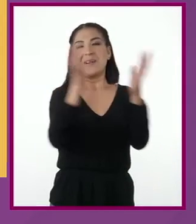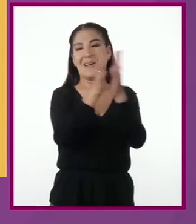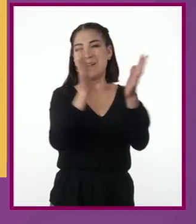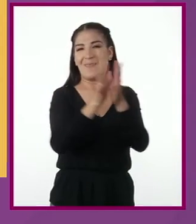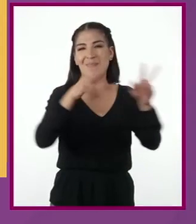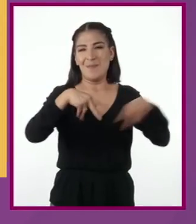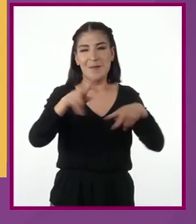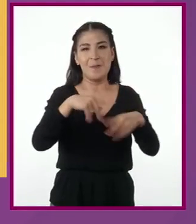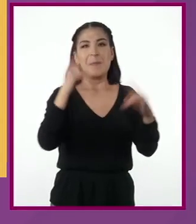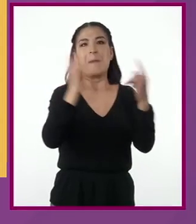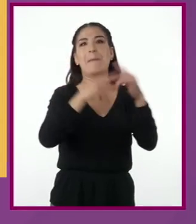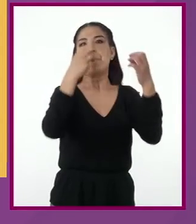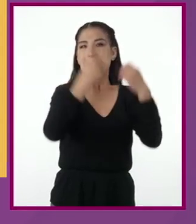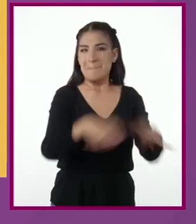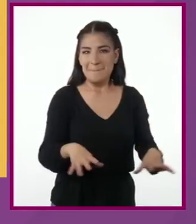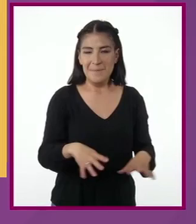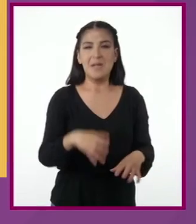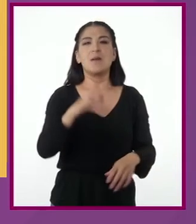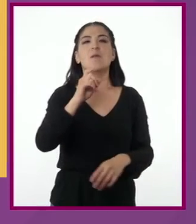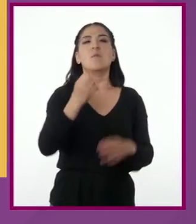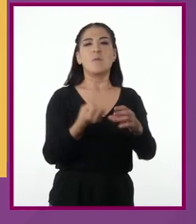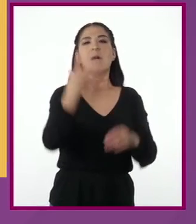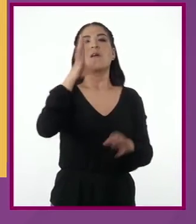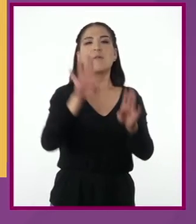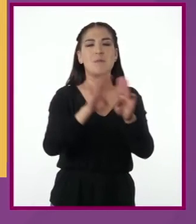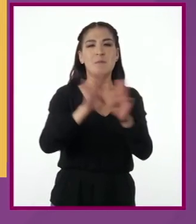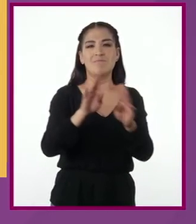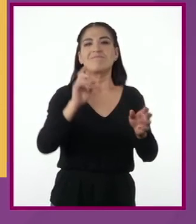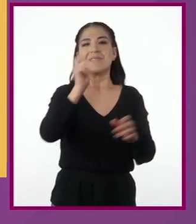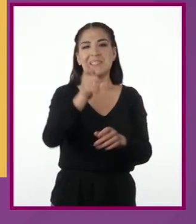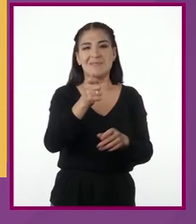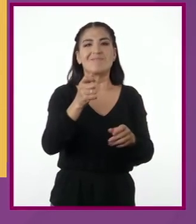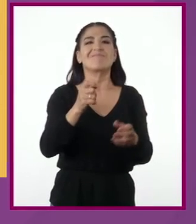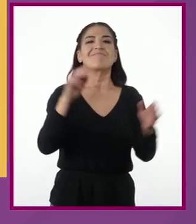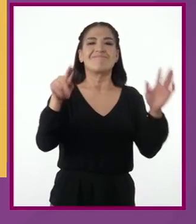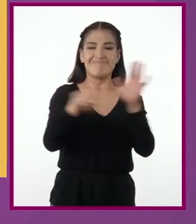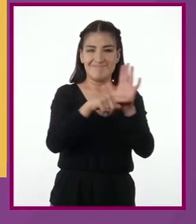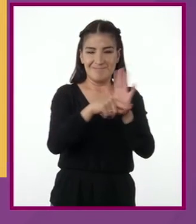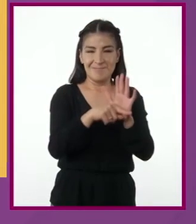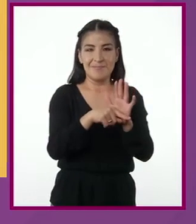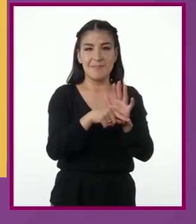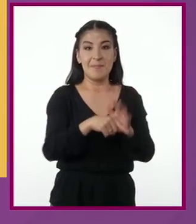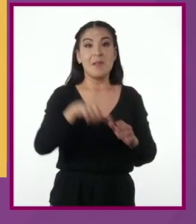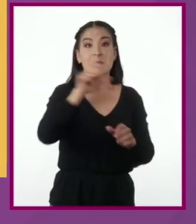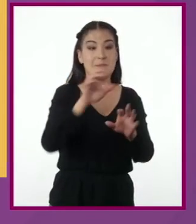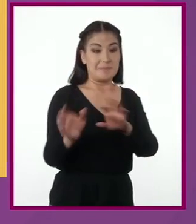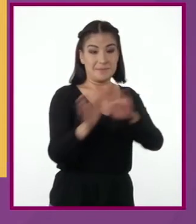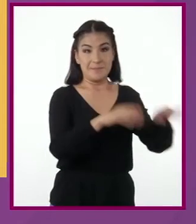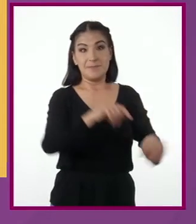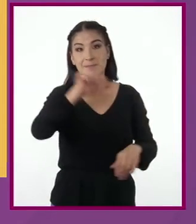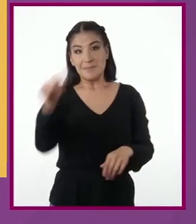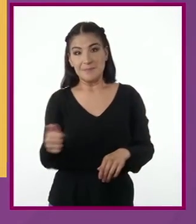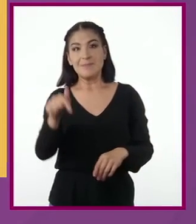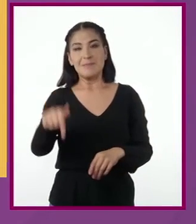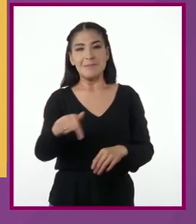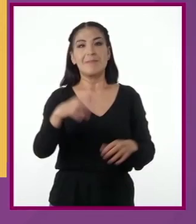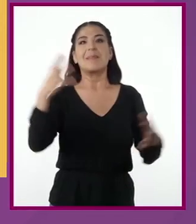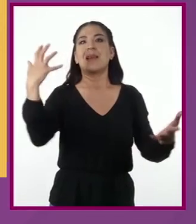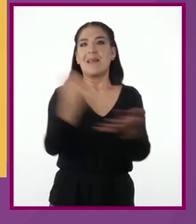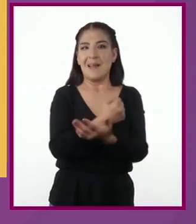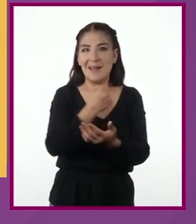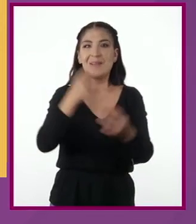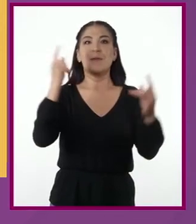puede considerarse que tiene un significado negativo. Por otro lado, cuando tenemos ganancias, goles a